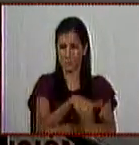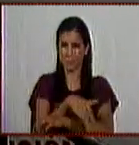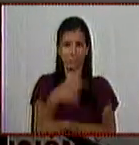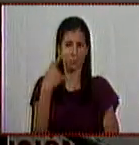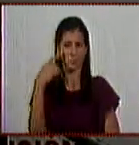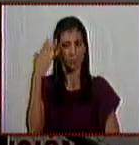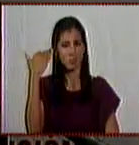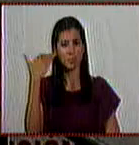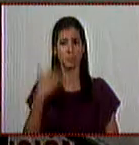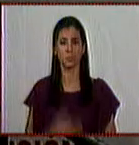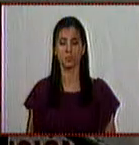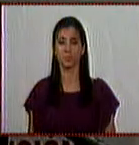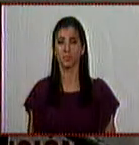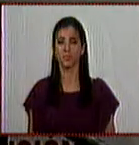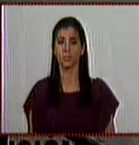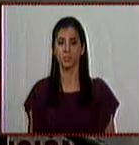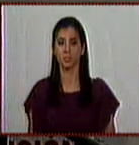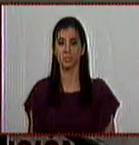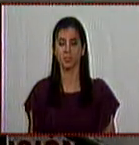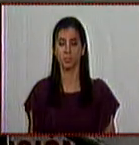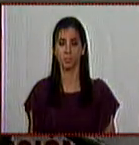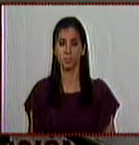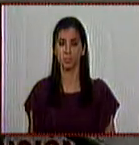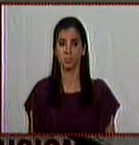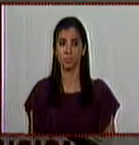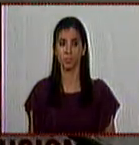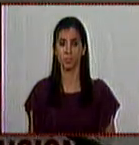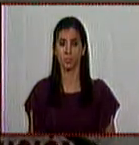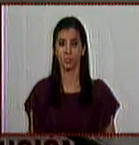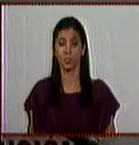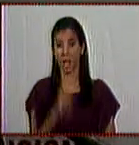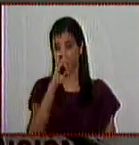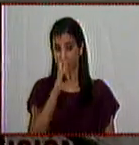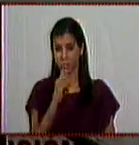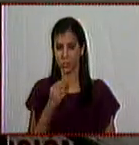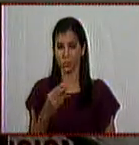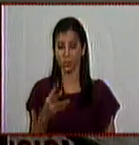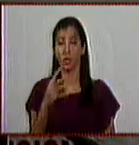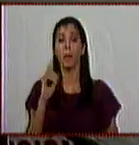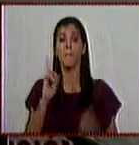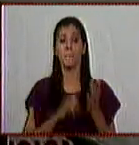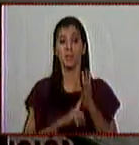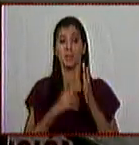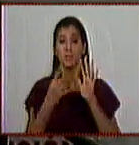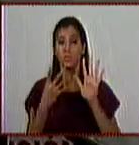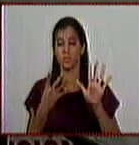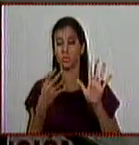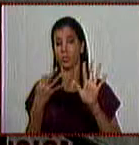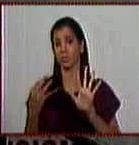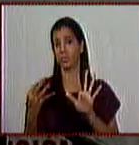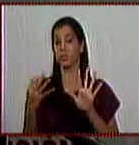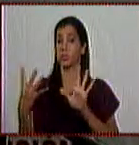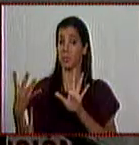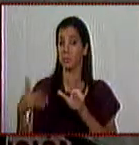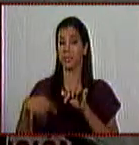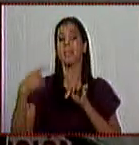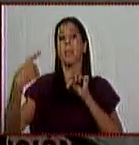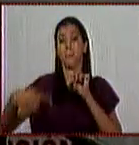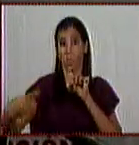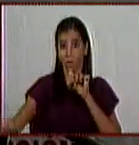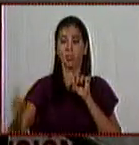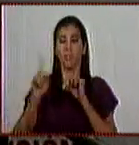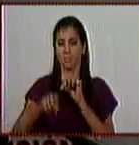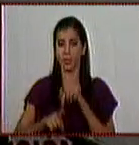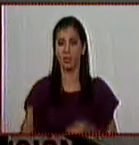los siguientes Eh Años de 1989 recordábamos y el presidente lo recordaba